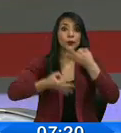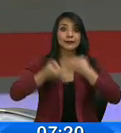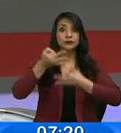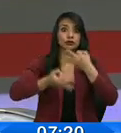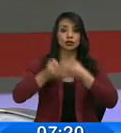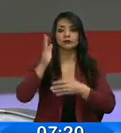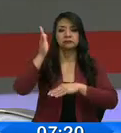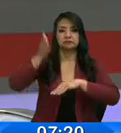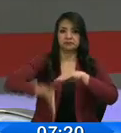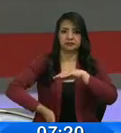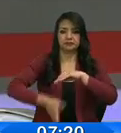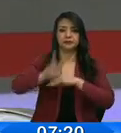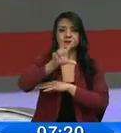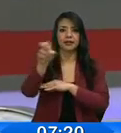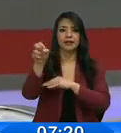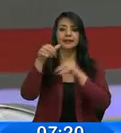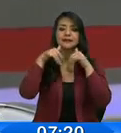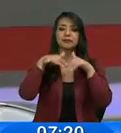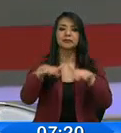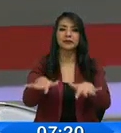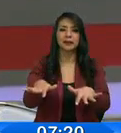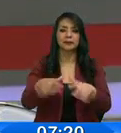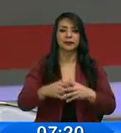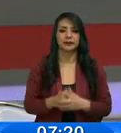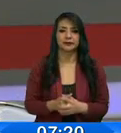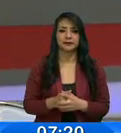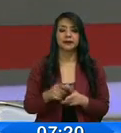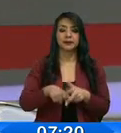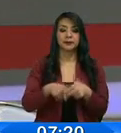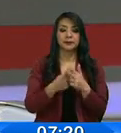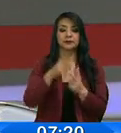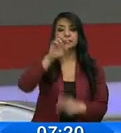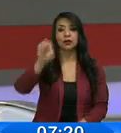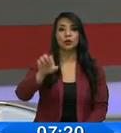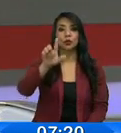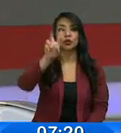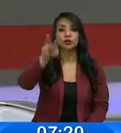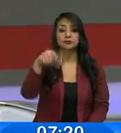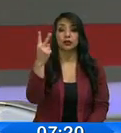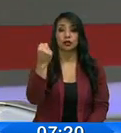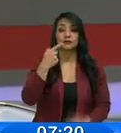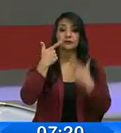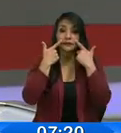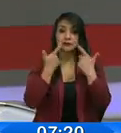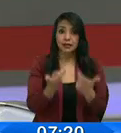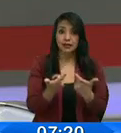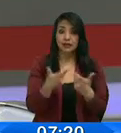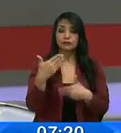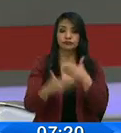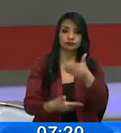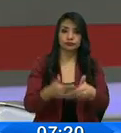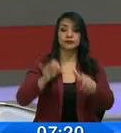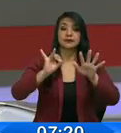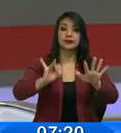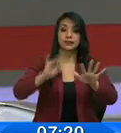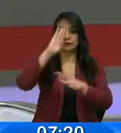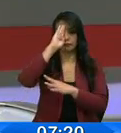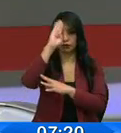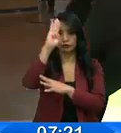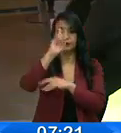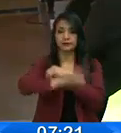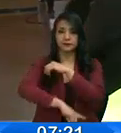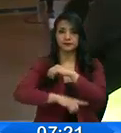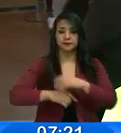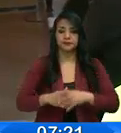dentro del caso 30S. En esta indagación, que inició en julio del 2012, la Fiscalía procesó a 7 policías.